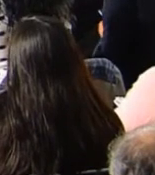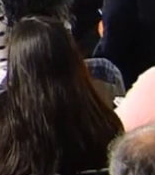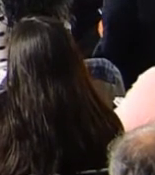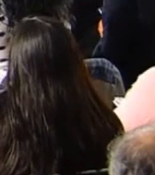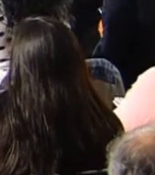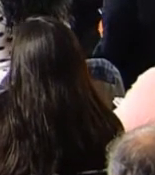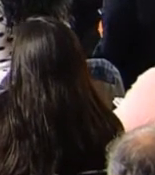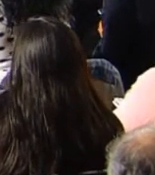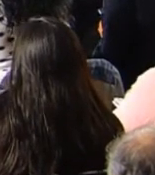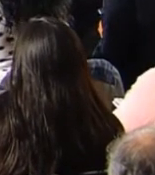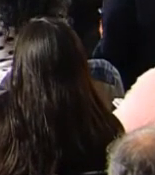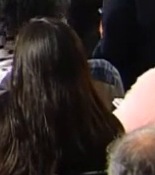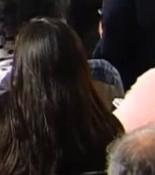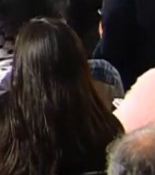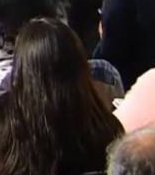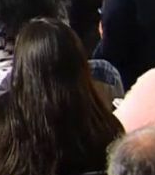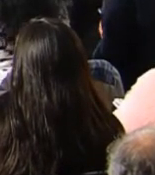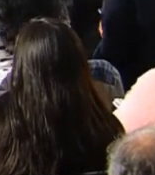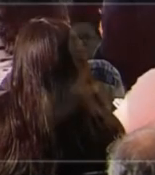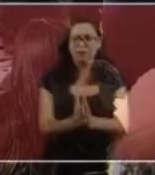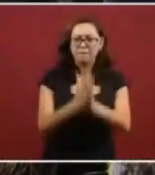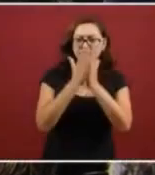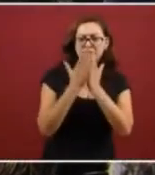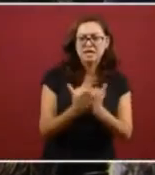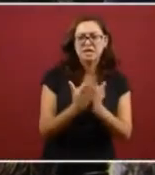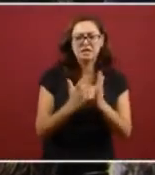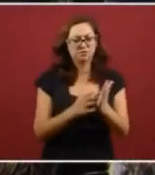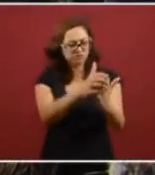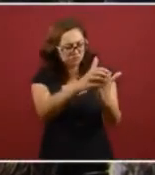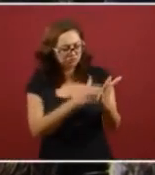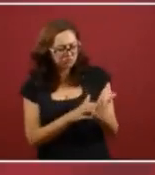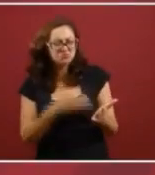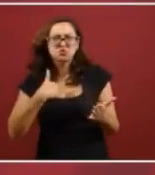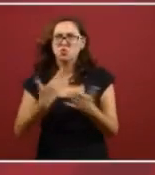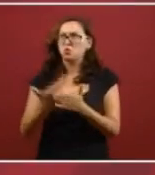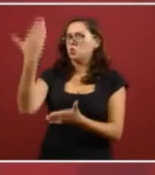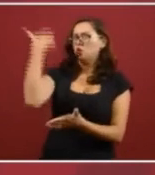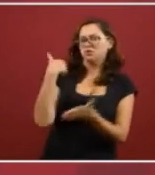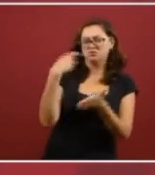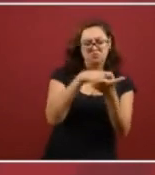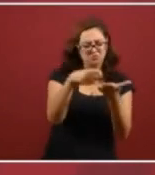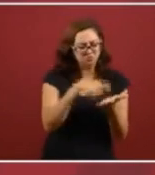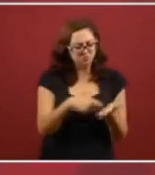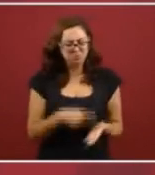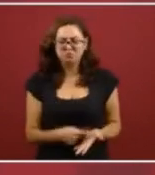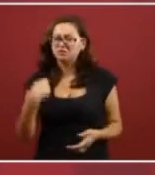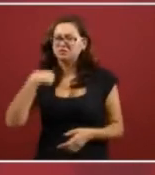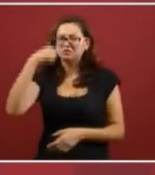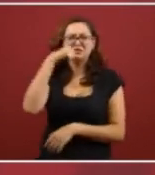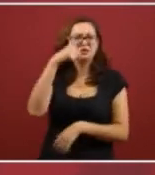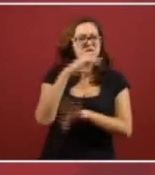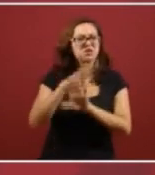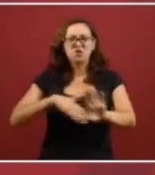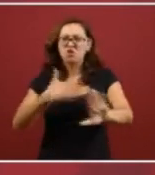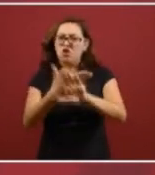ven so, mis textos, ven mis libros. If you see my text, you ahí look está at my books, everything's there. A la política neoliberal. Entonces, where yo no puedo